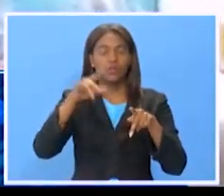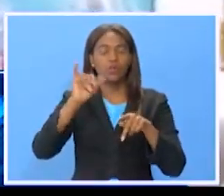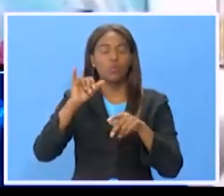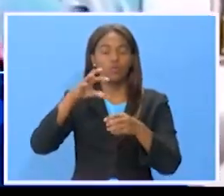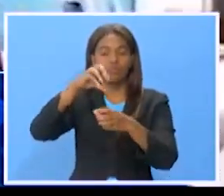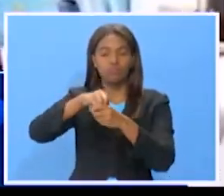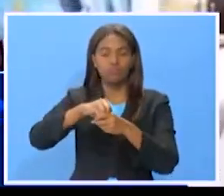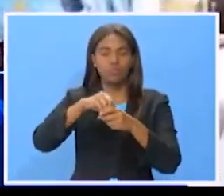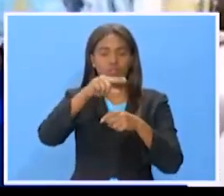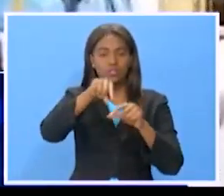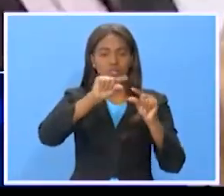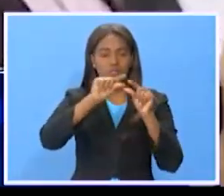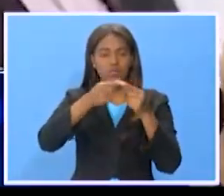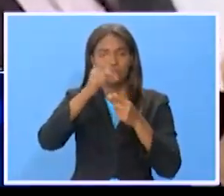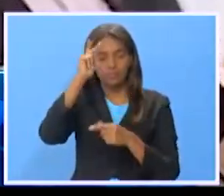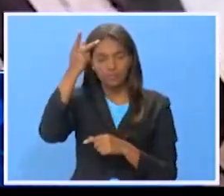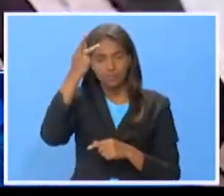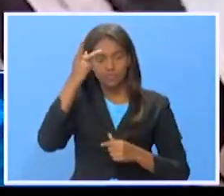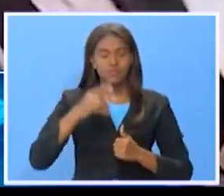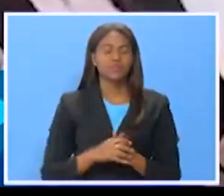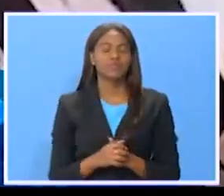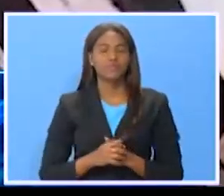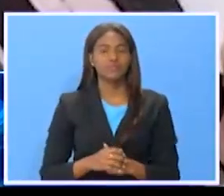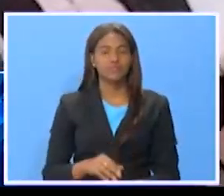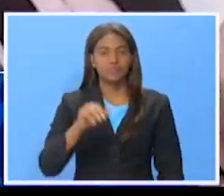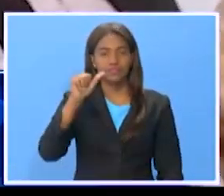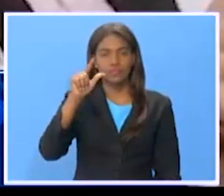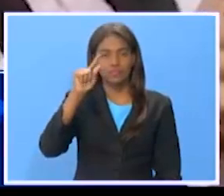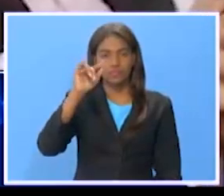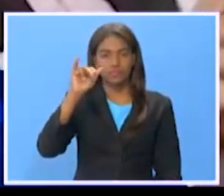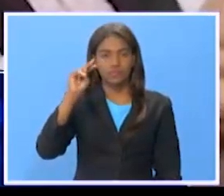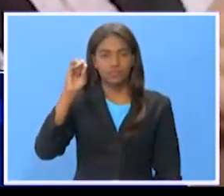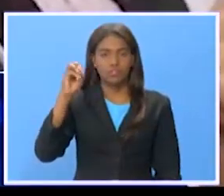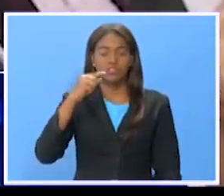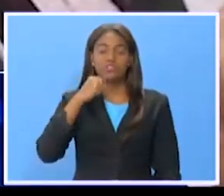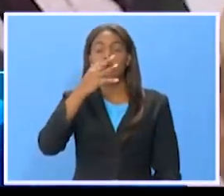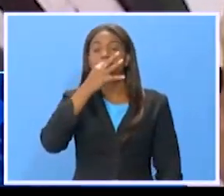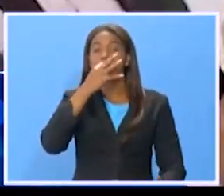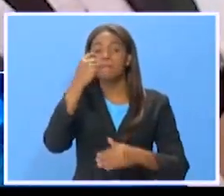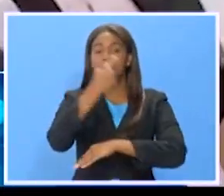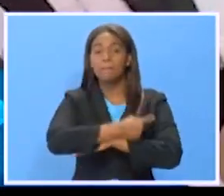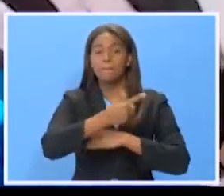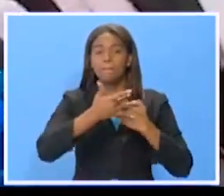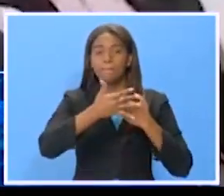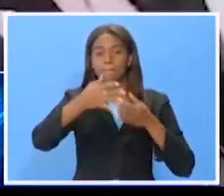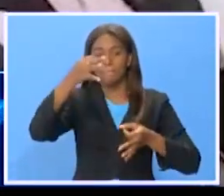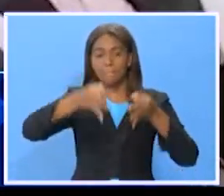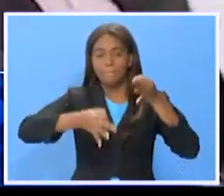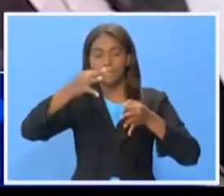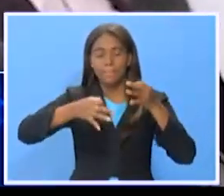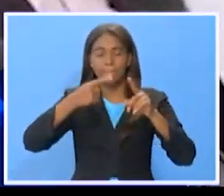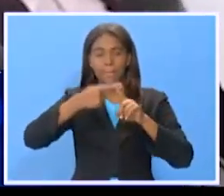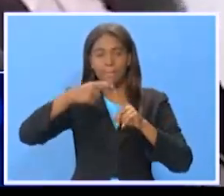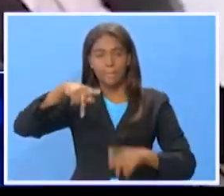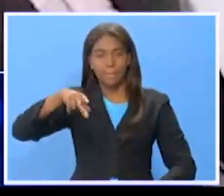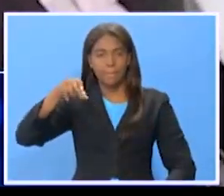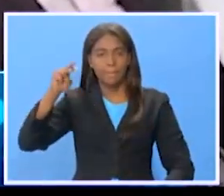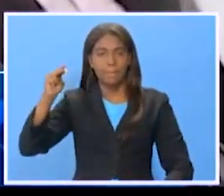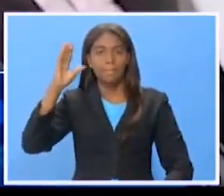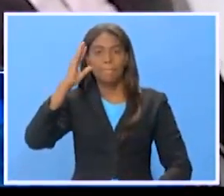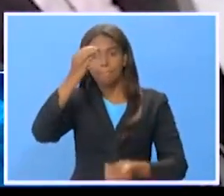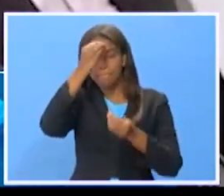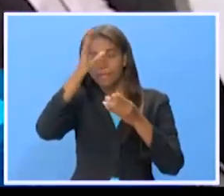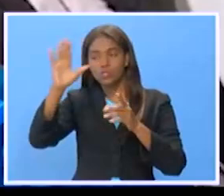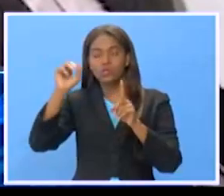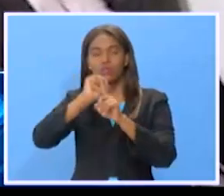internamente en los partidos. Antoliano Peralta aseguró que en los próximos días la Secretaría Jurídica del PRM fijará su posición sobre